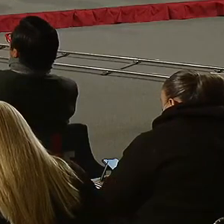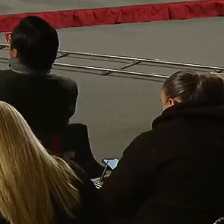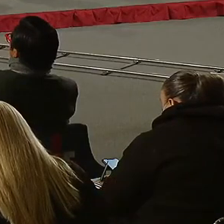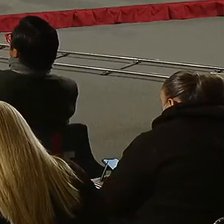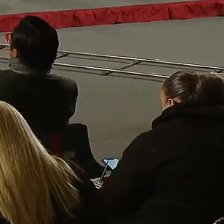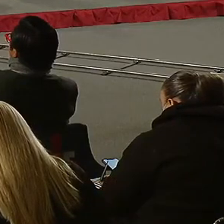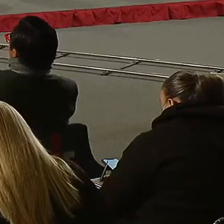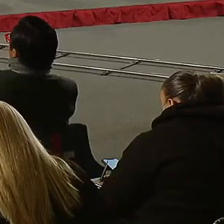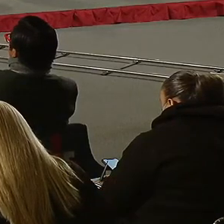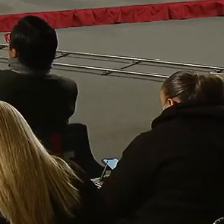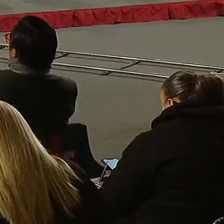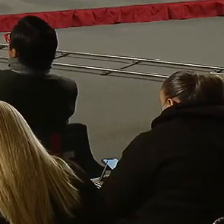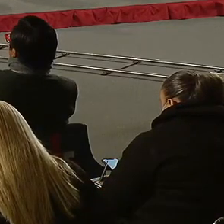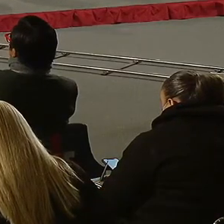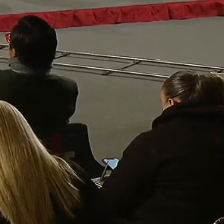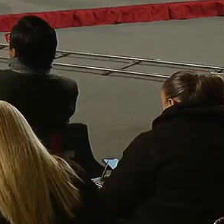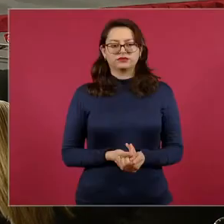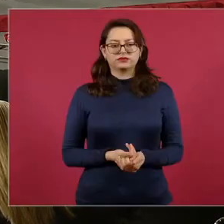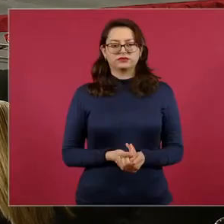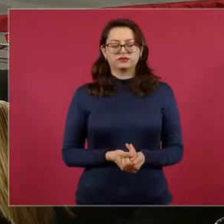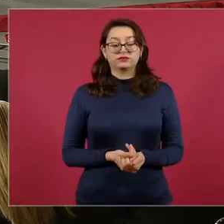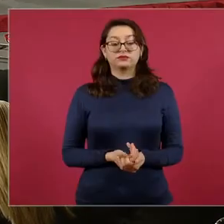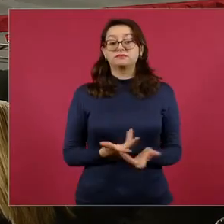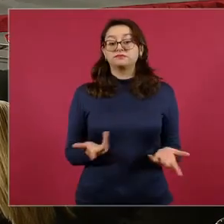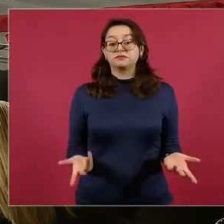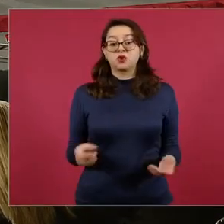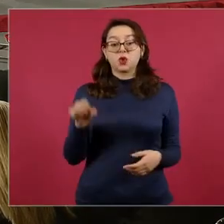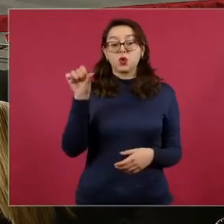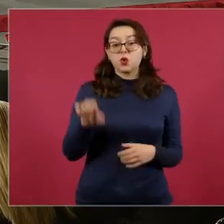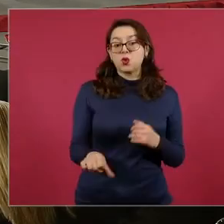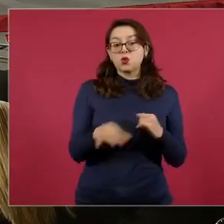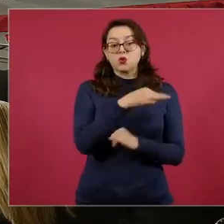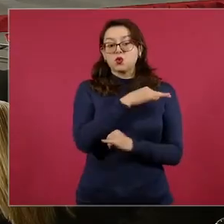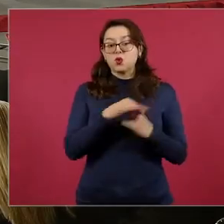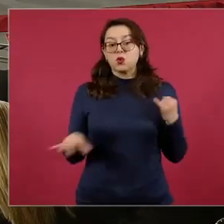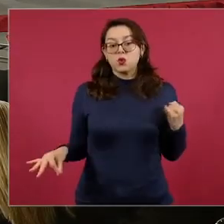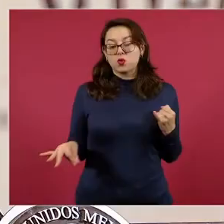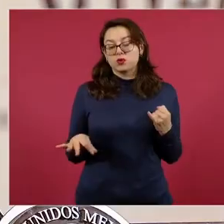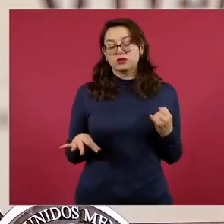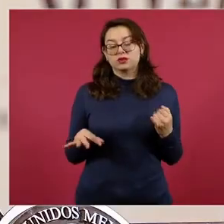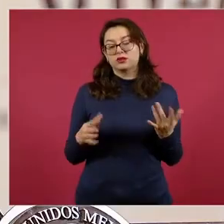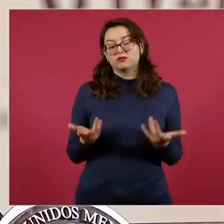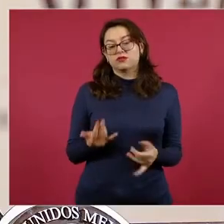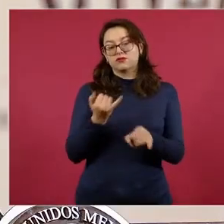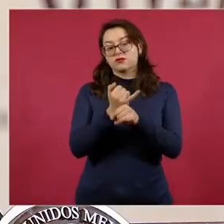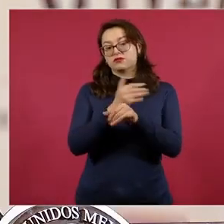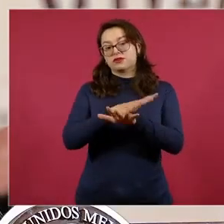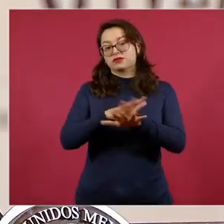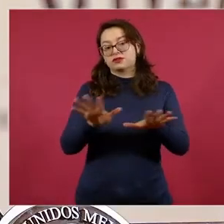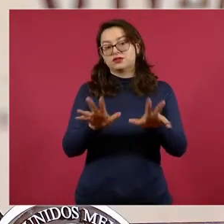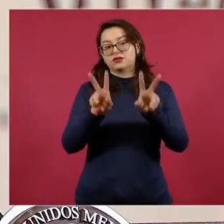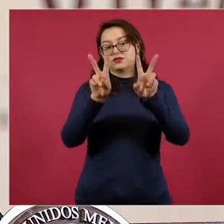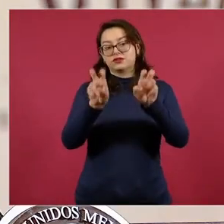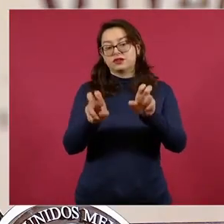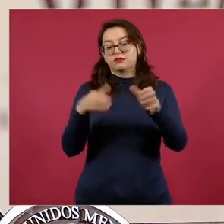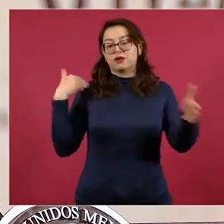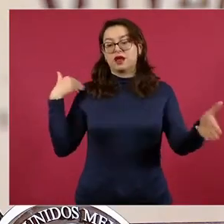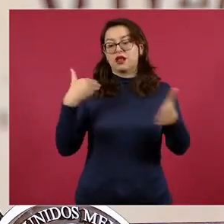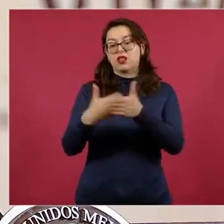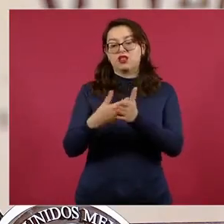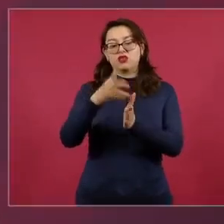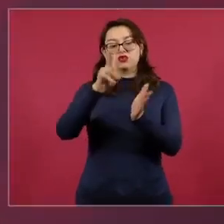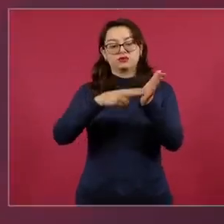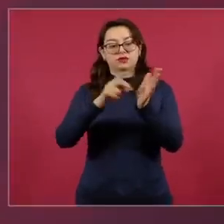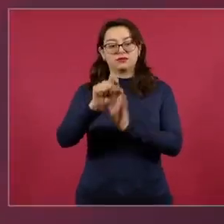Esta es la última sección del año 2023, esperando que el próximo año todas